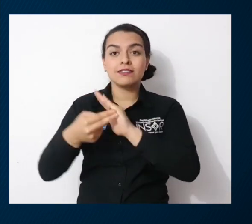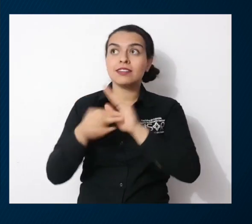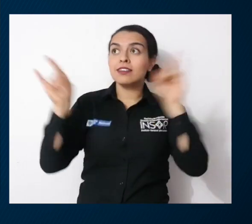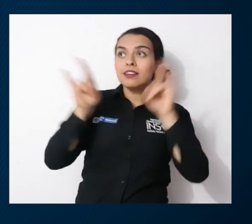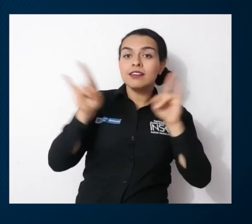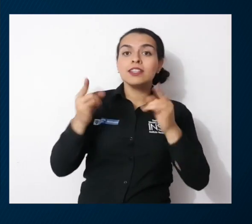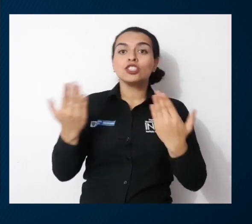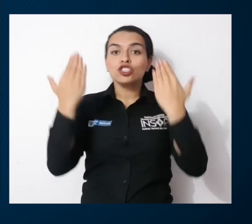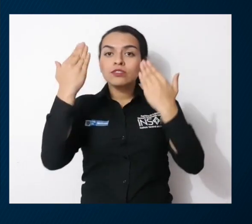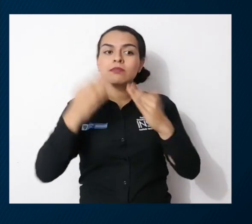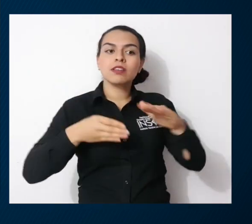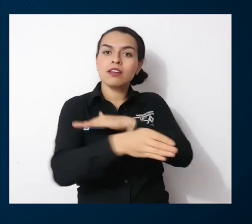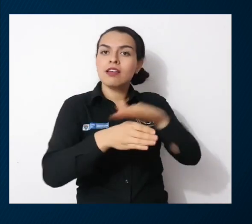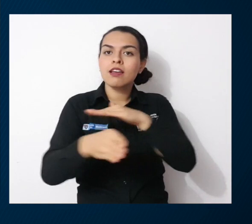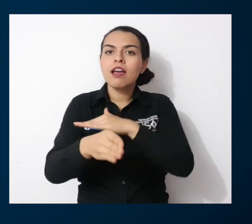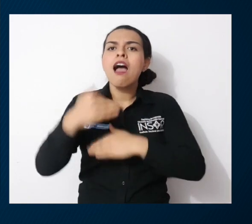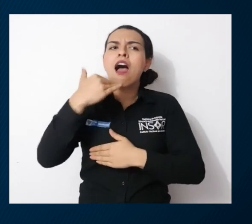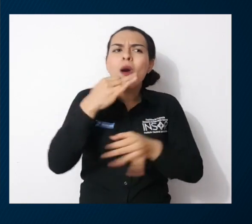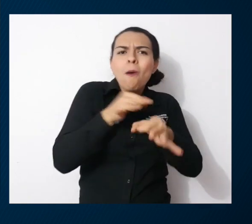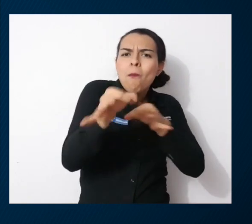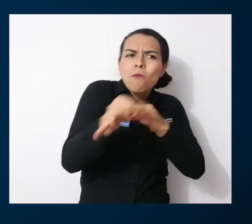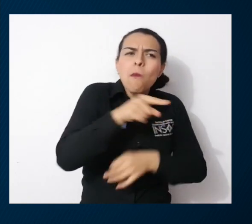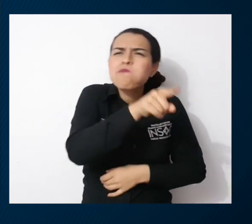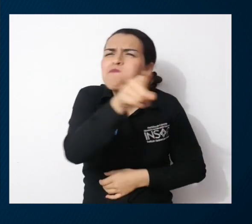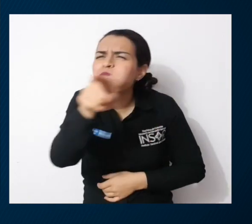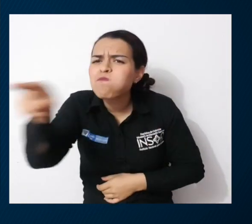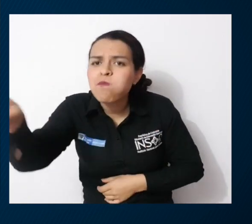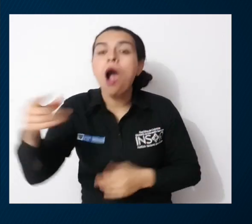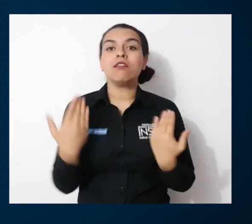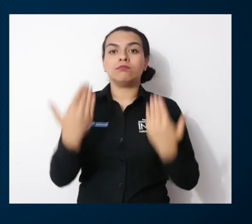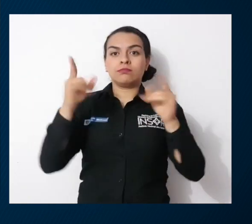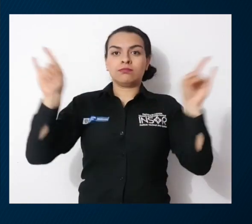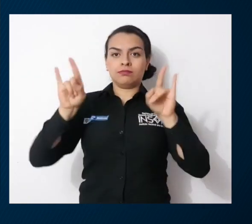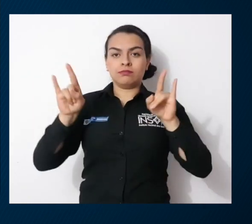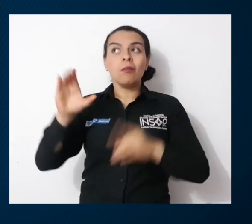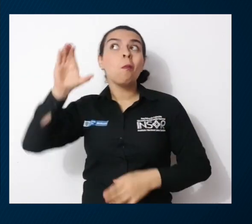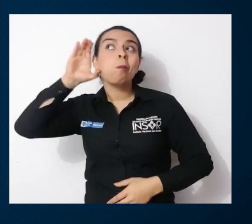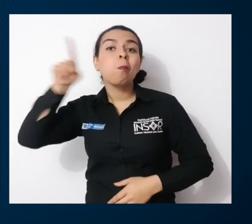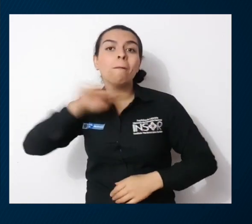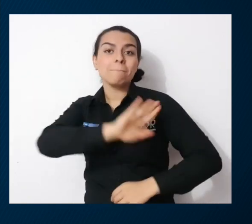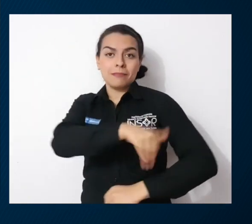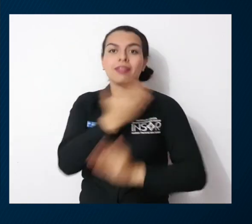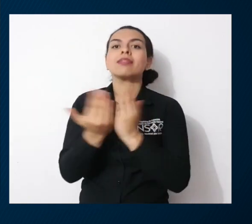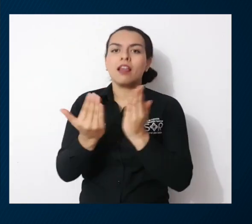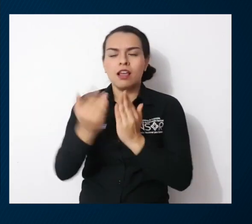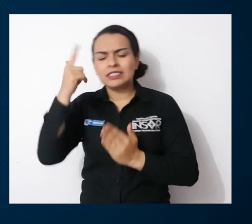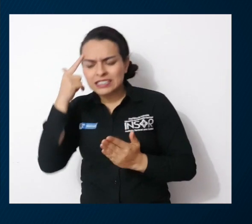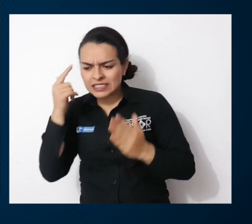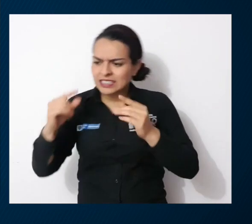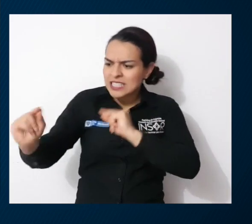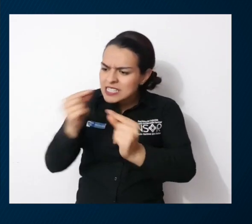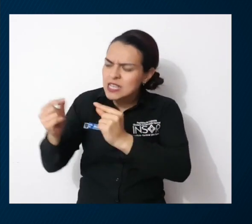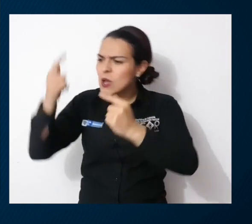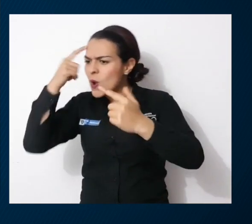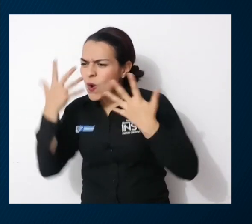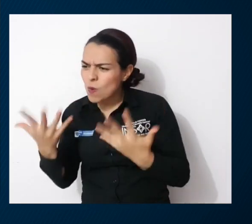y de la ruralidad dispersa y de llegar a la ruralidad dispersa. Estos debates están ahorita en el Ministerio de Educación de cómo llegar y solucionar el problema de la